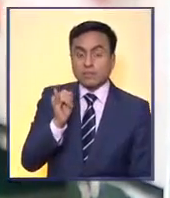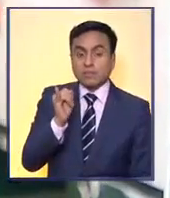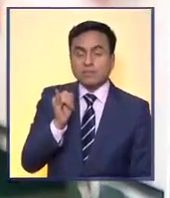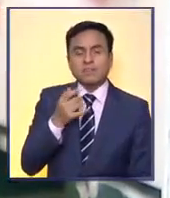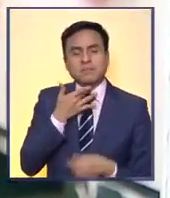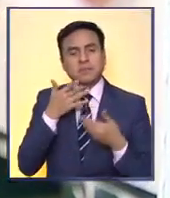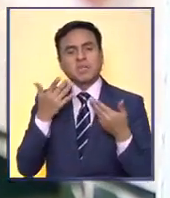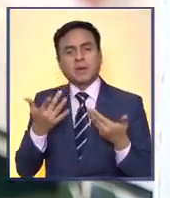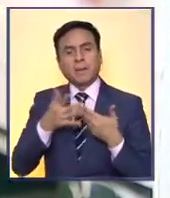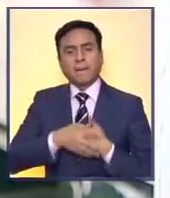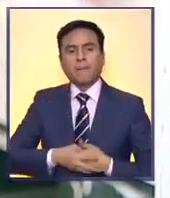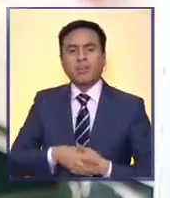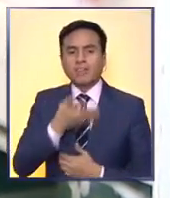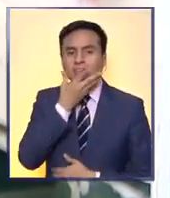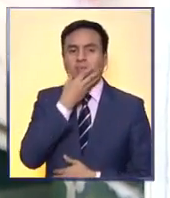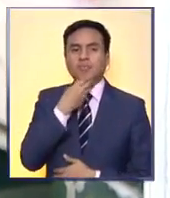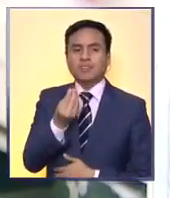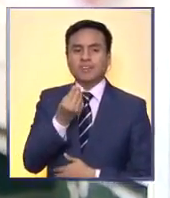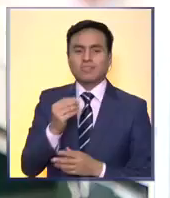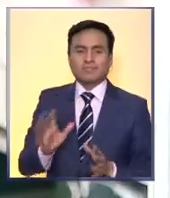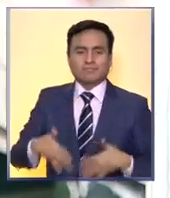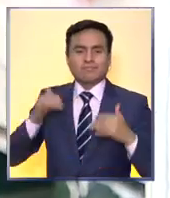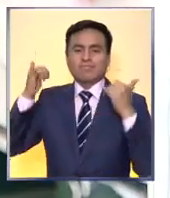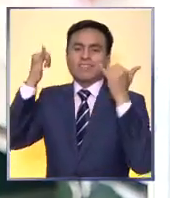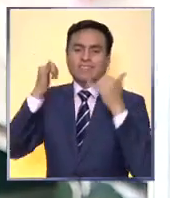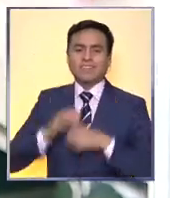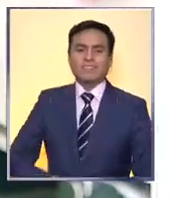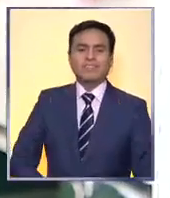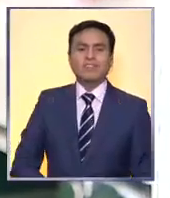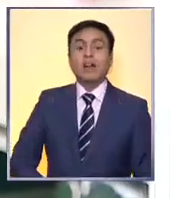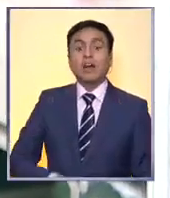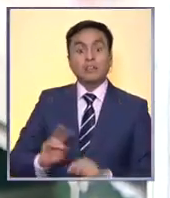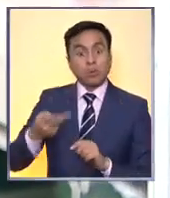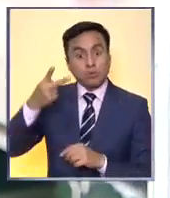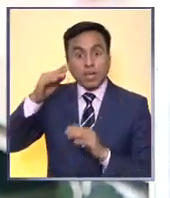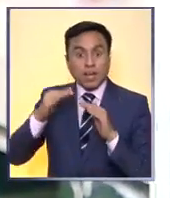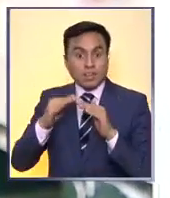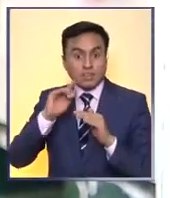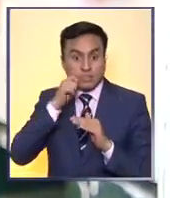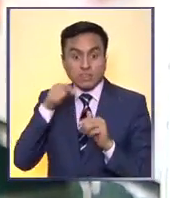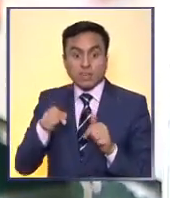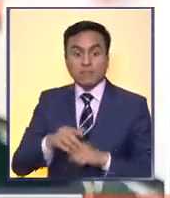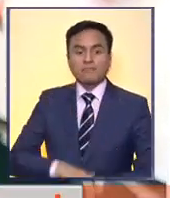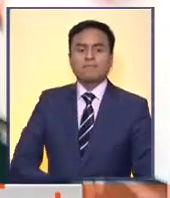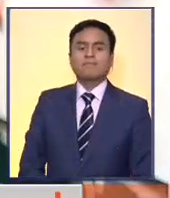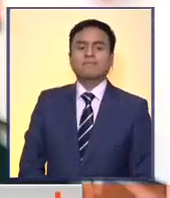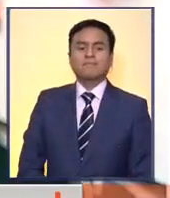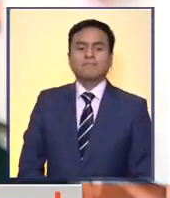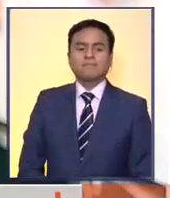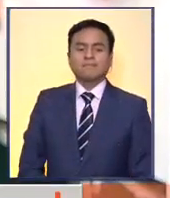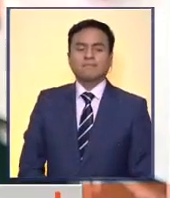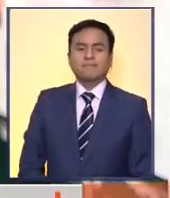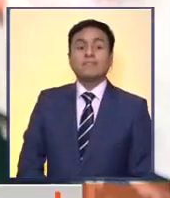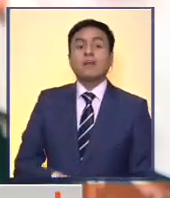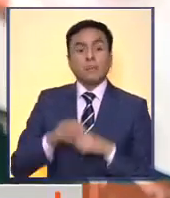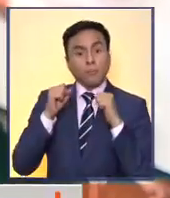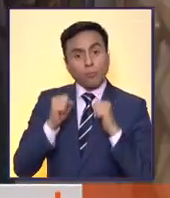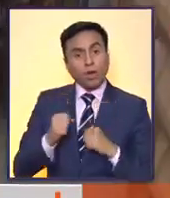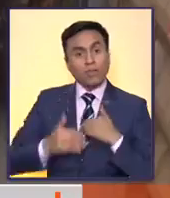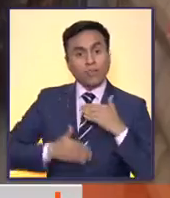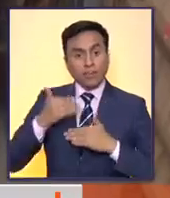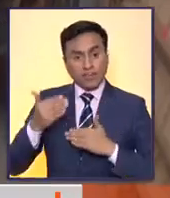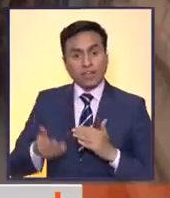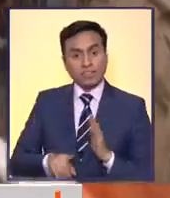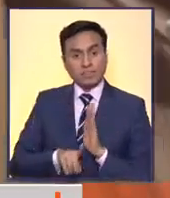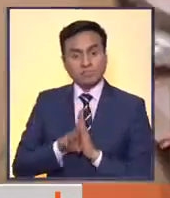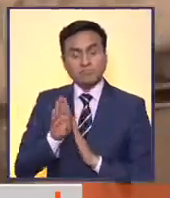es bonito, entretenido, una segunda casa y se puede salir adelante.